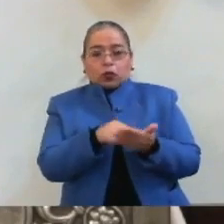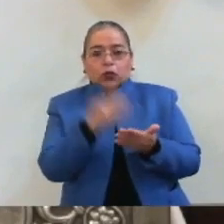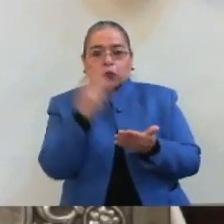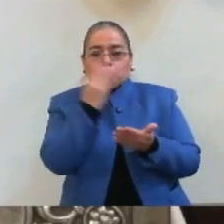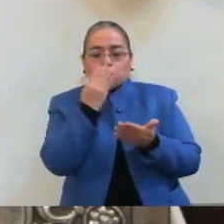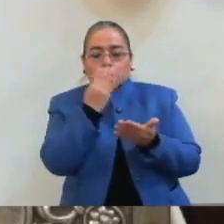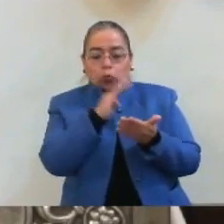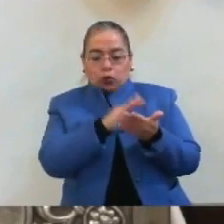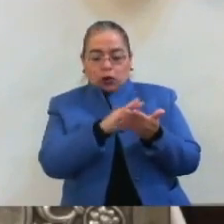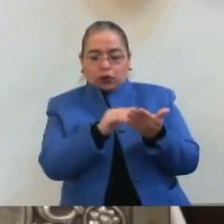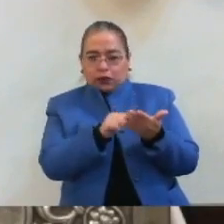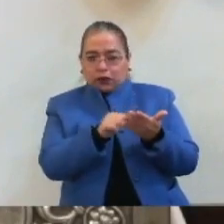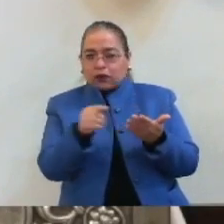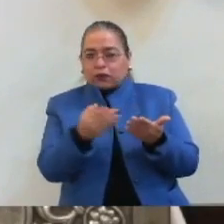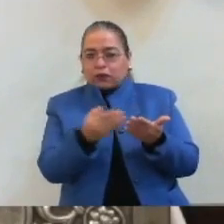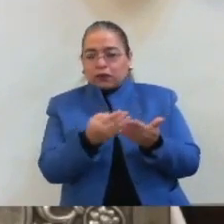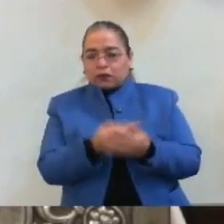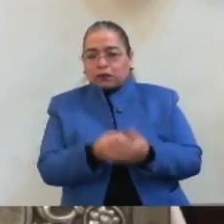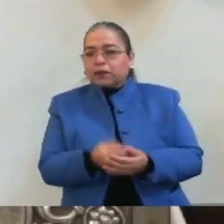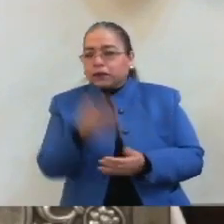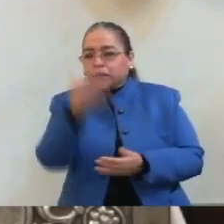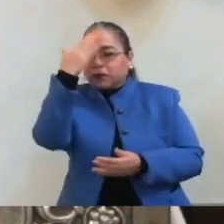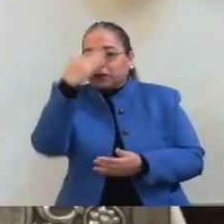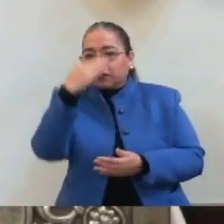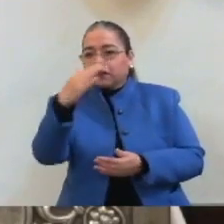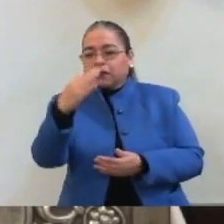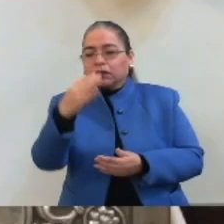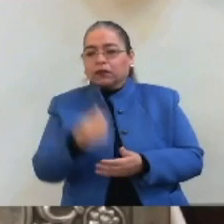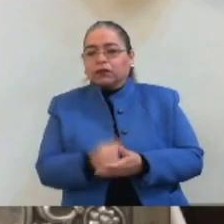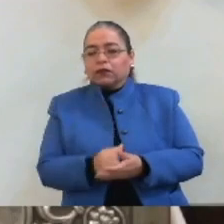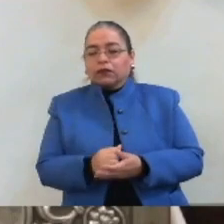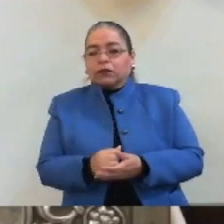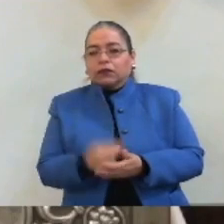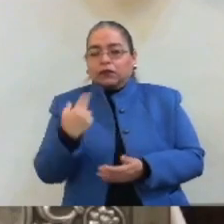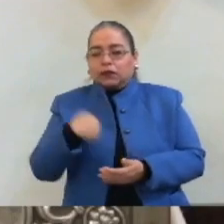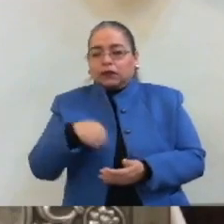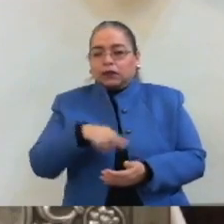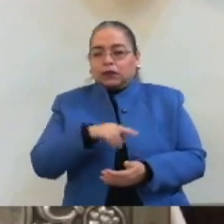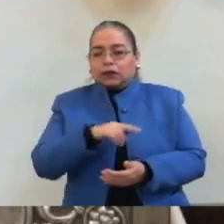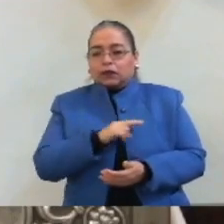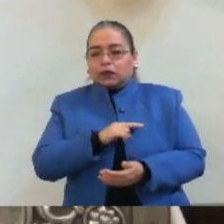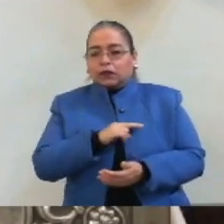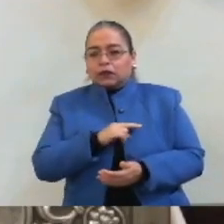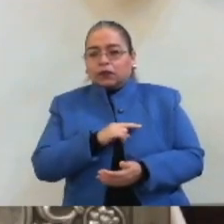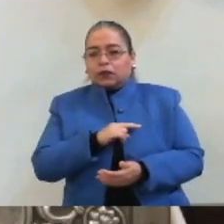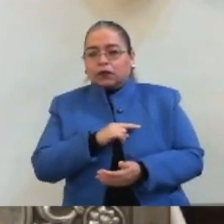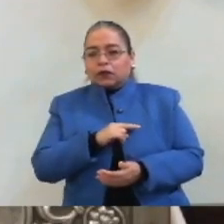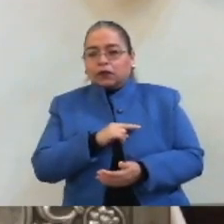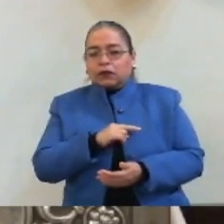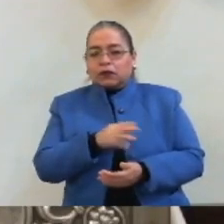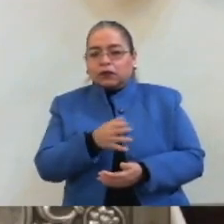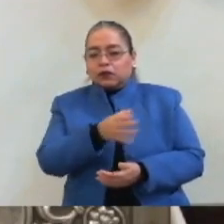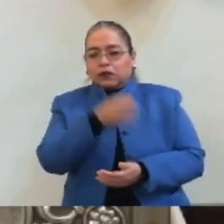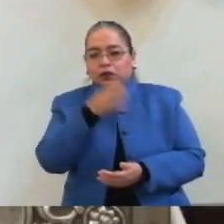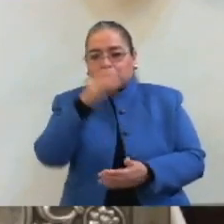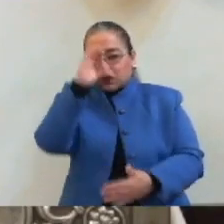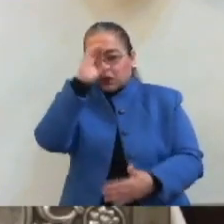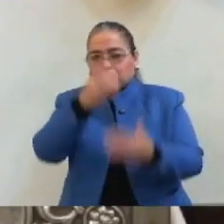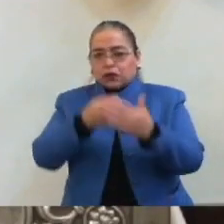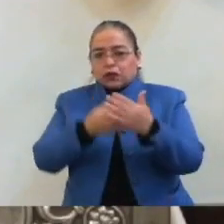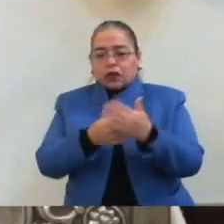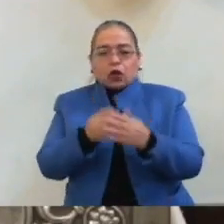saben ustedes que el cristianismo como dije el papa benedicto